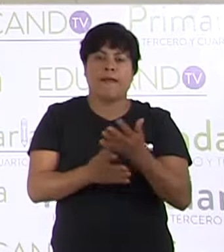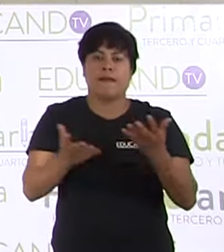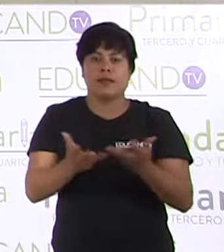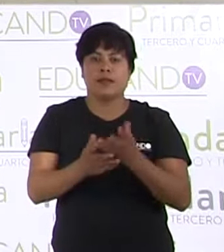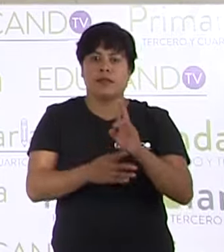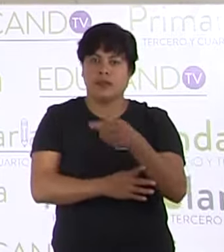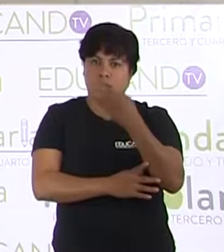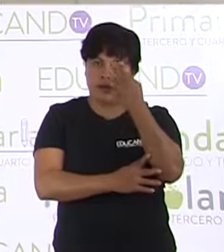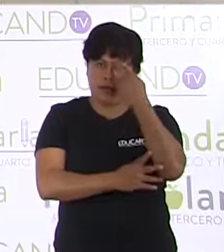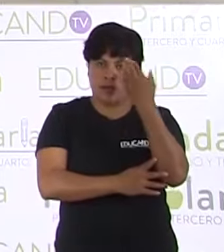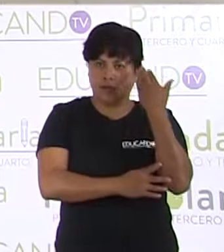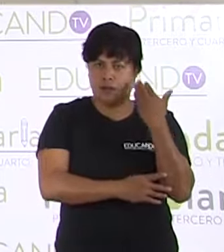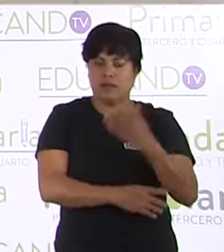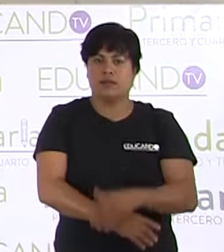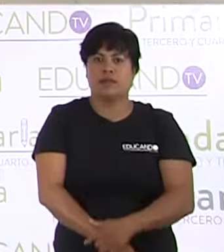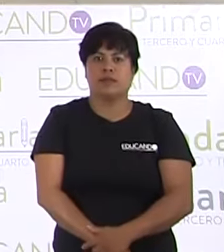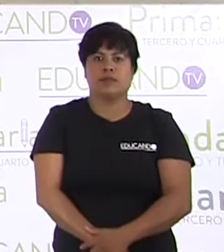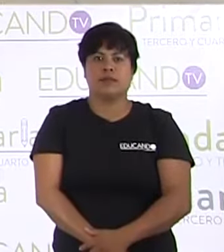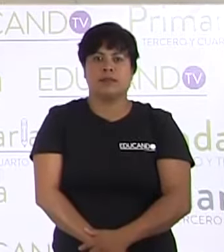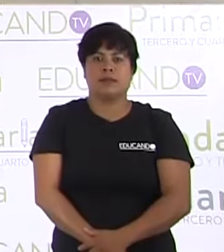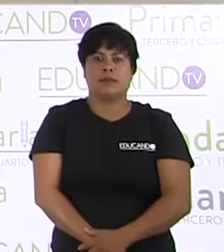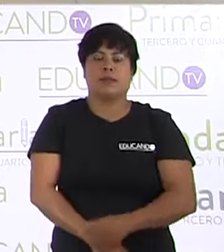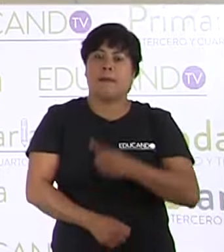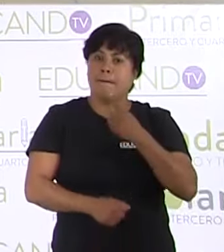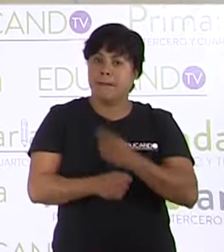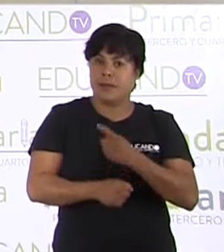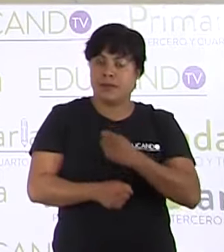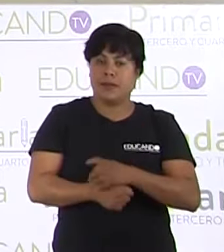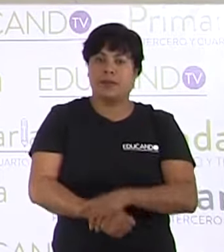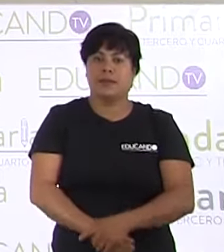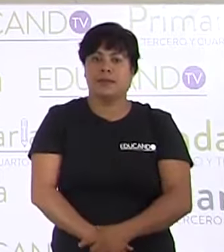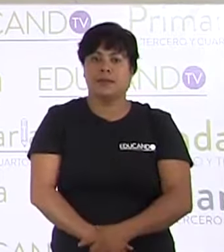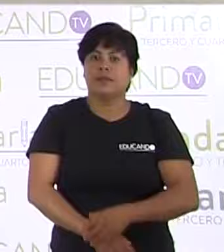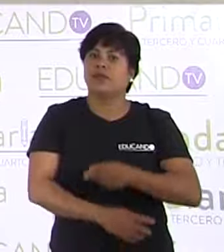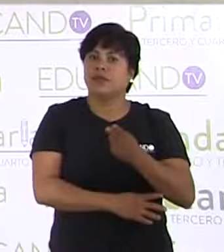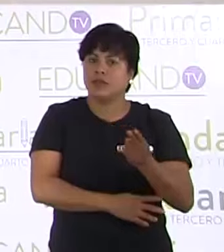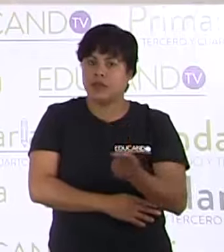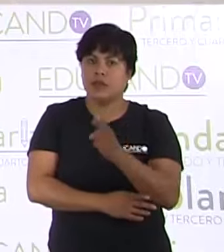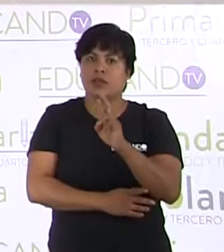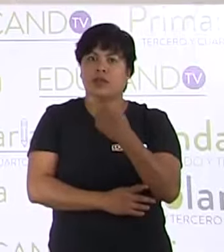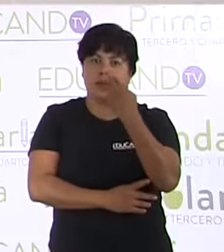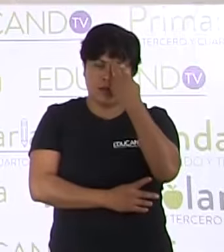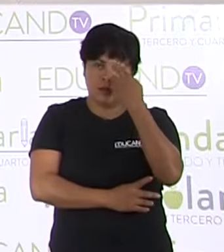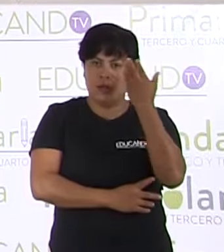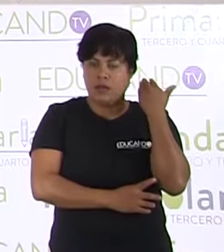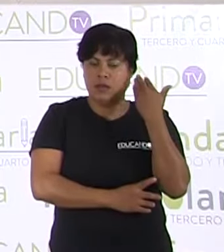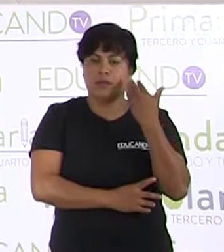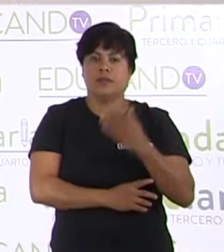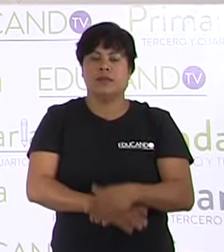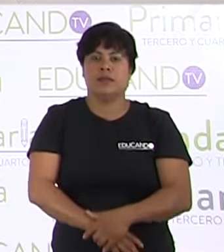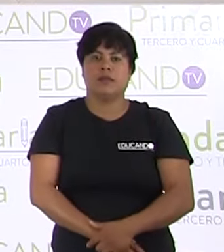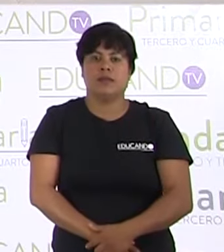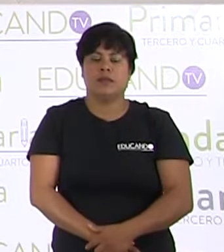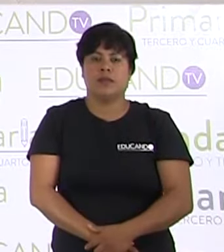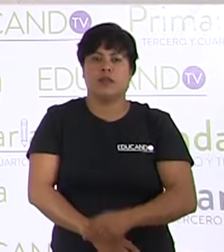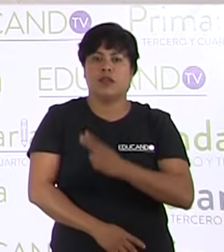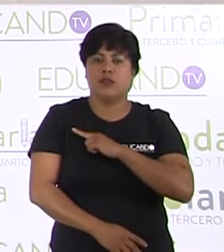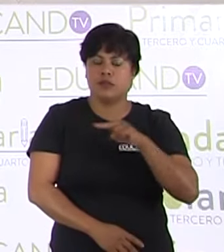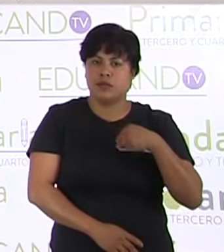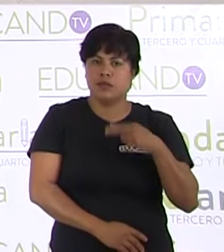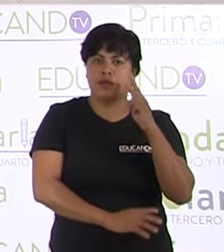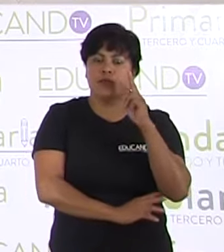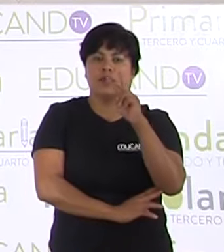un recordatorio e primero que nada e ustedes recordarán que en sesiones pasadas hemos